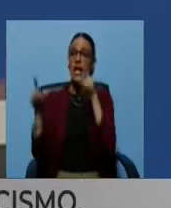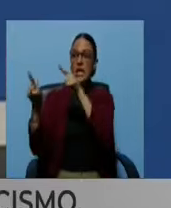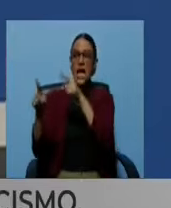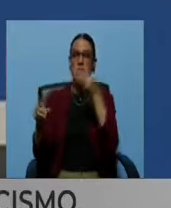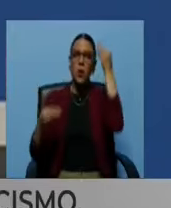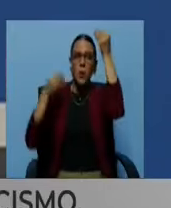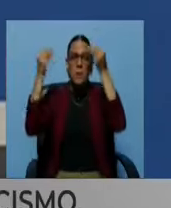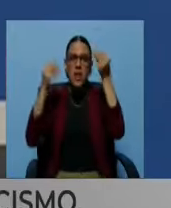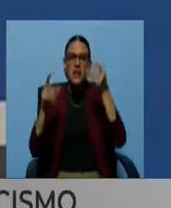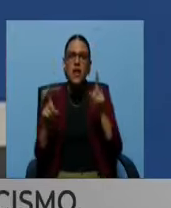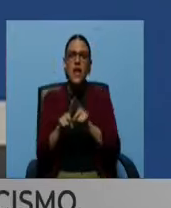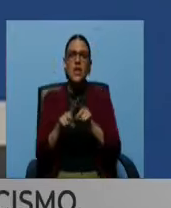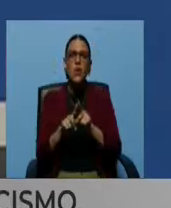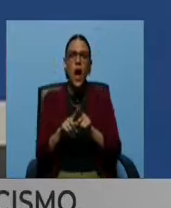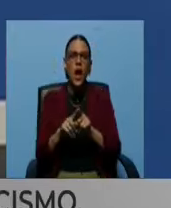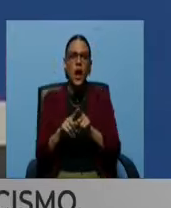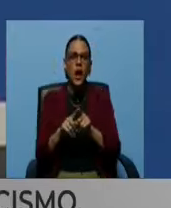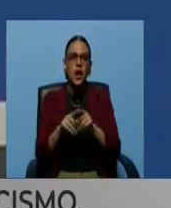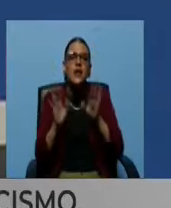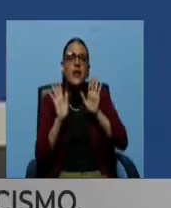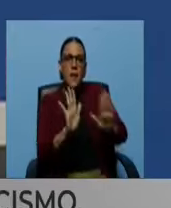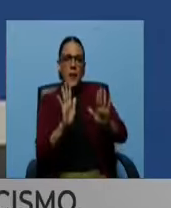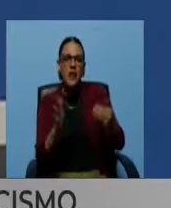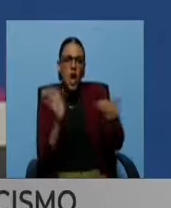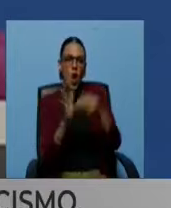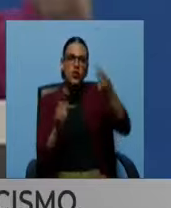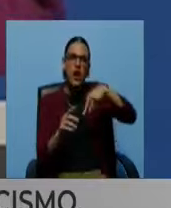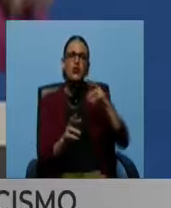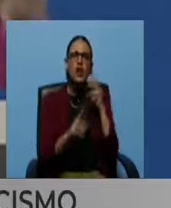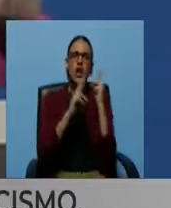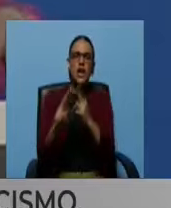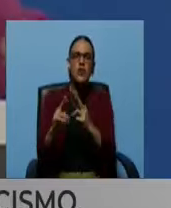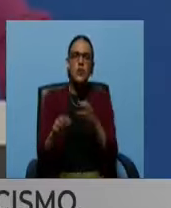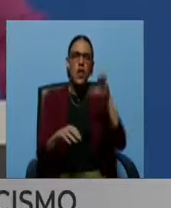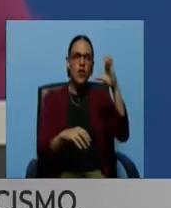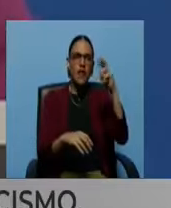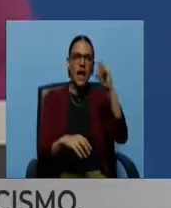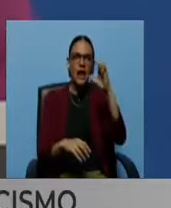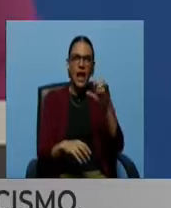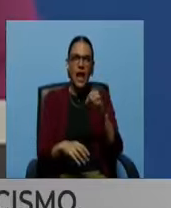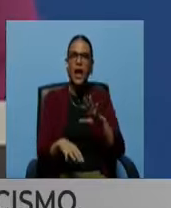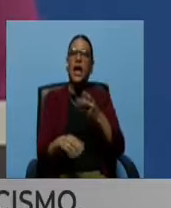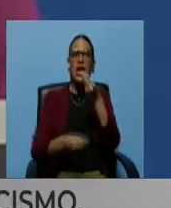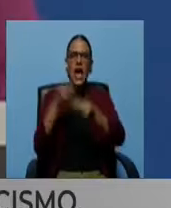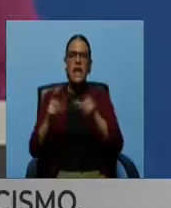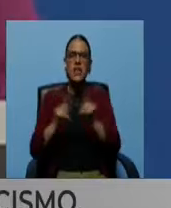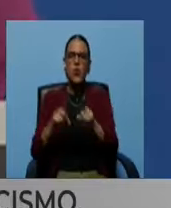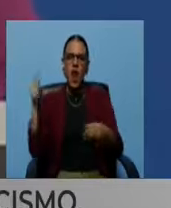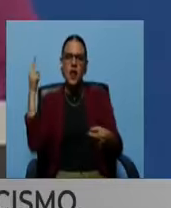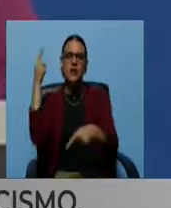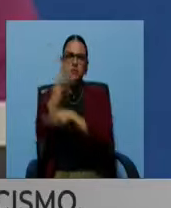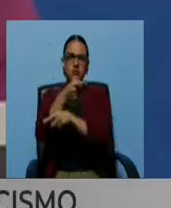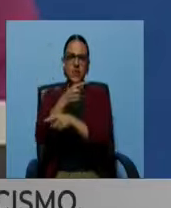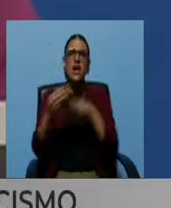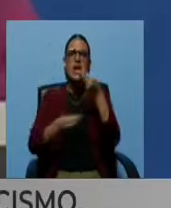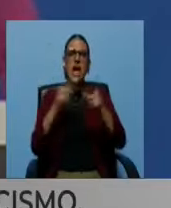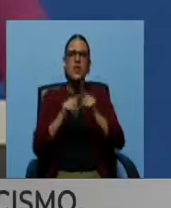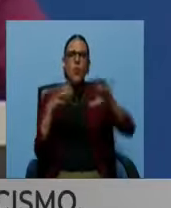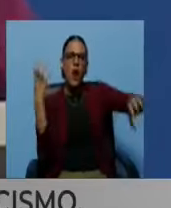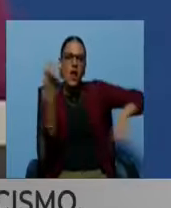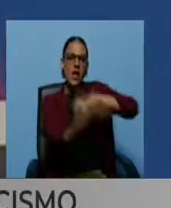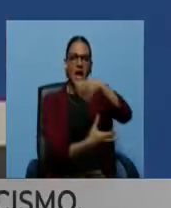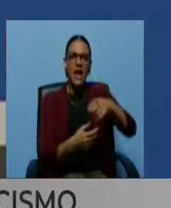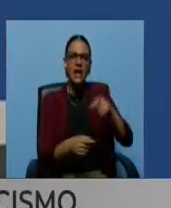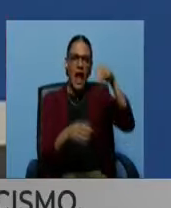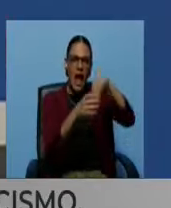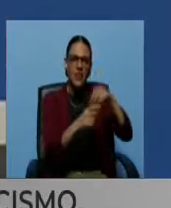pretendieron impedir los resultados electorales para instituir aquí y sembrar una guerra civil.